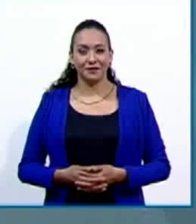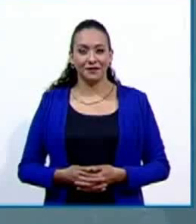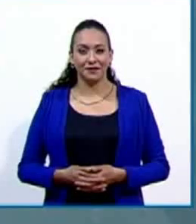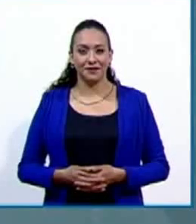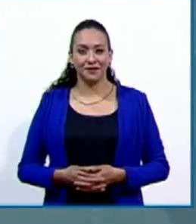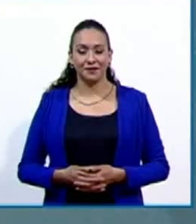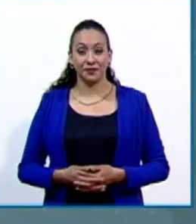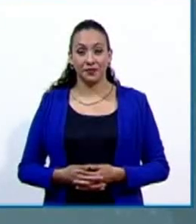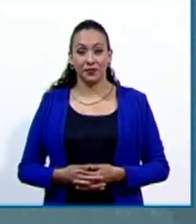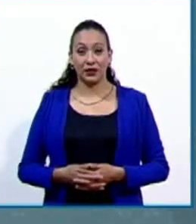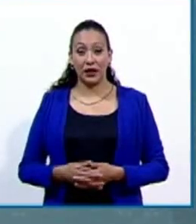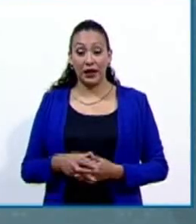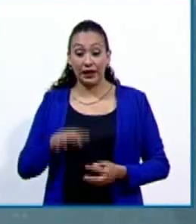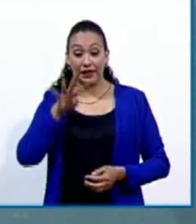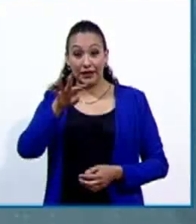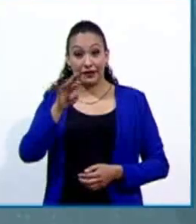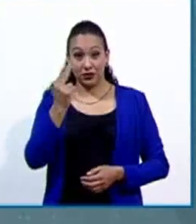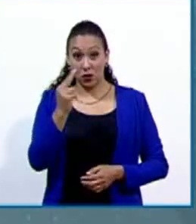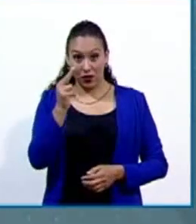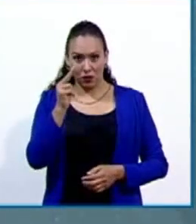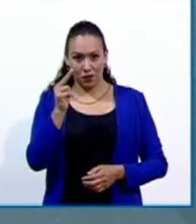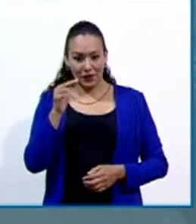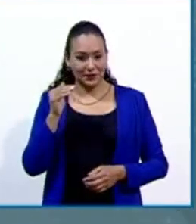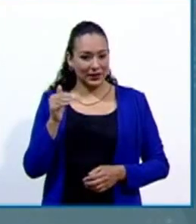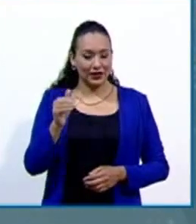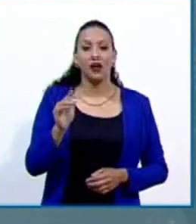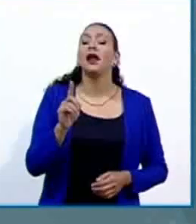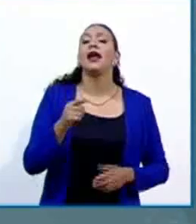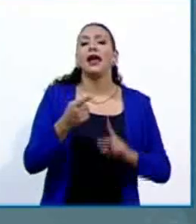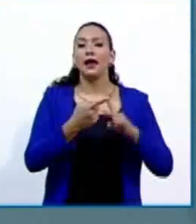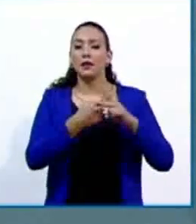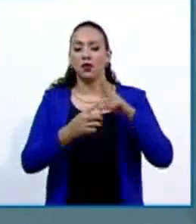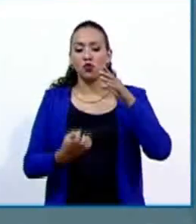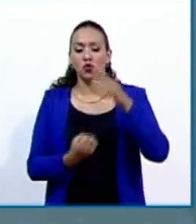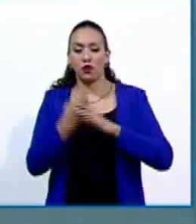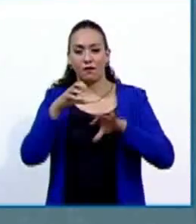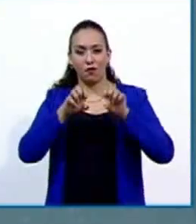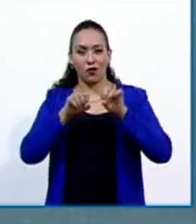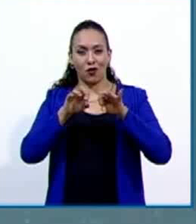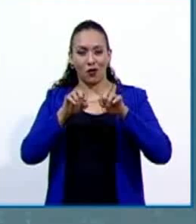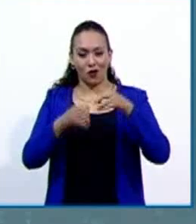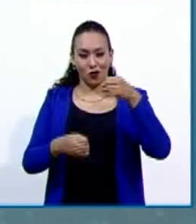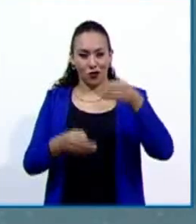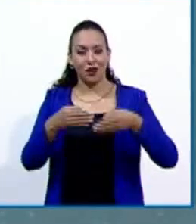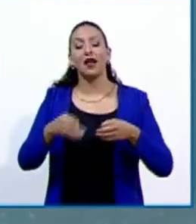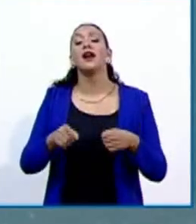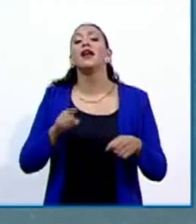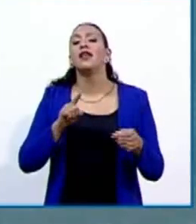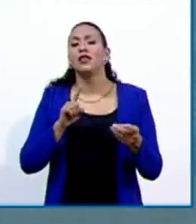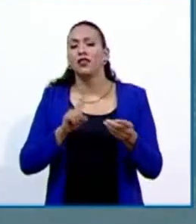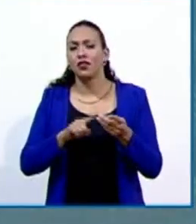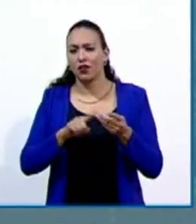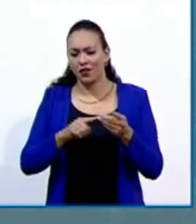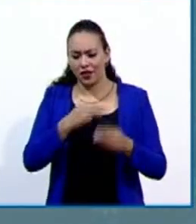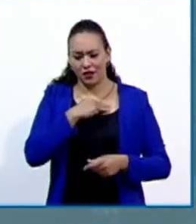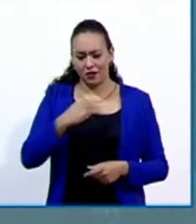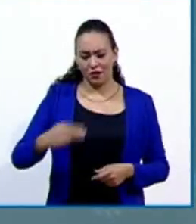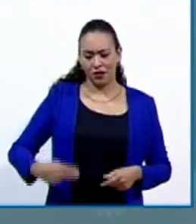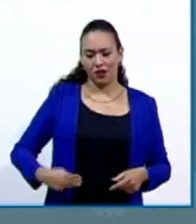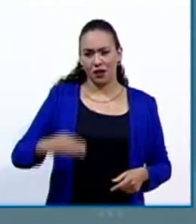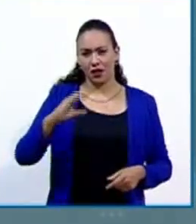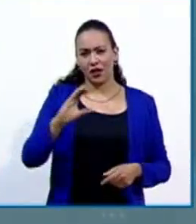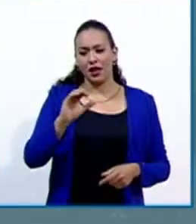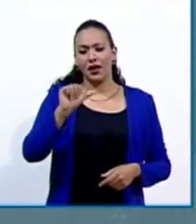El próximo 19 de noviembre iniciará funciones el nuevo juzgado del Distrito Judicial de Ocampo, en el municipio de